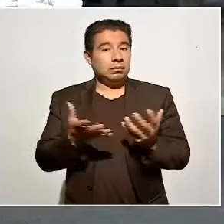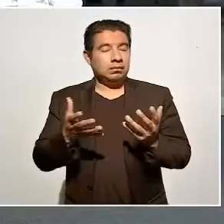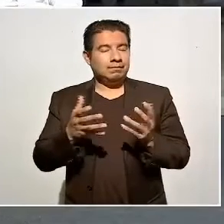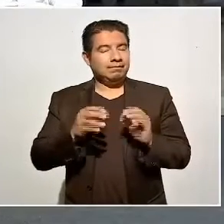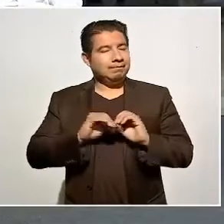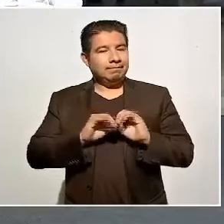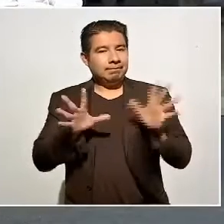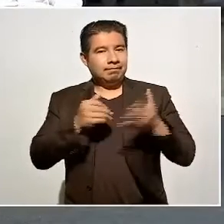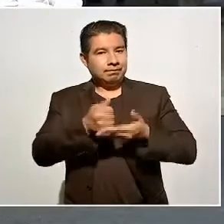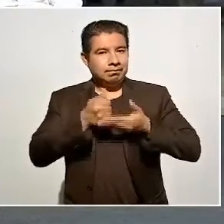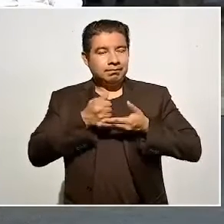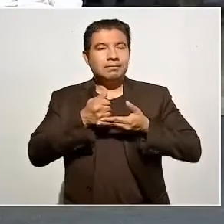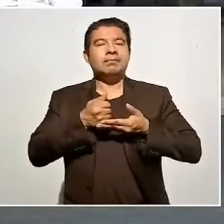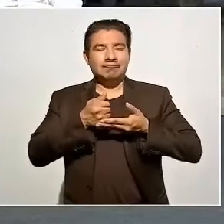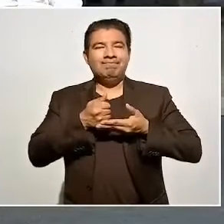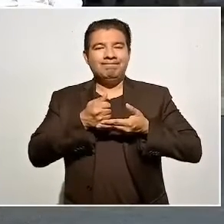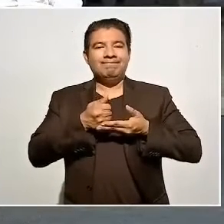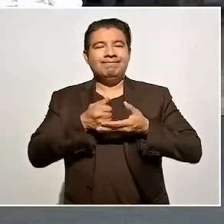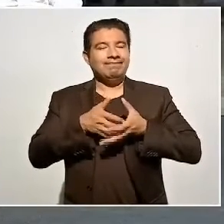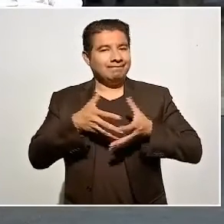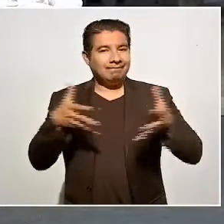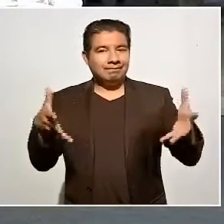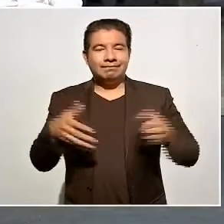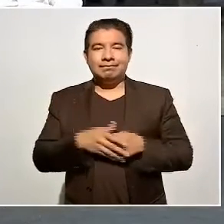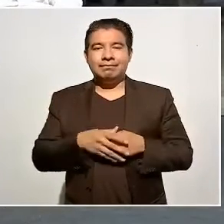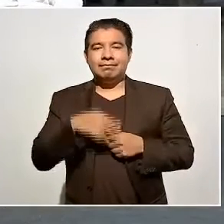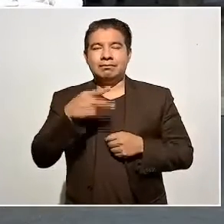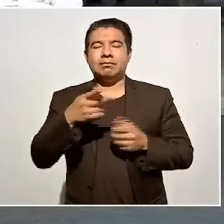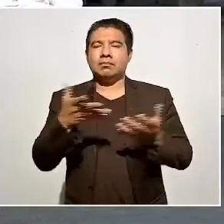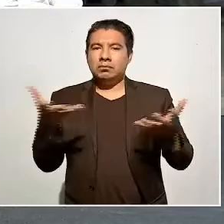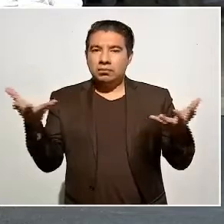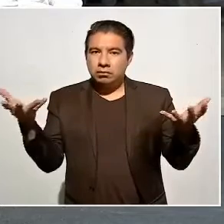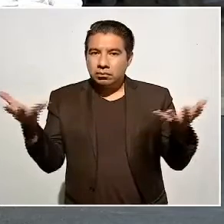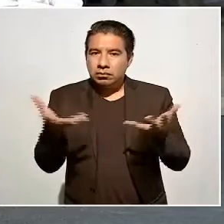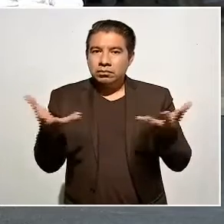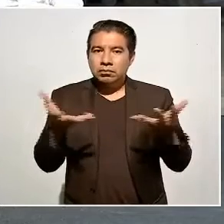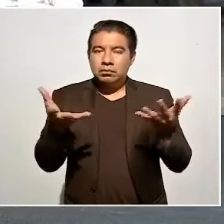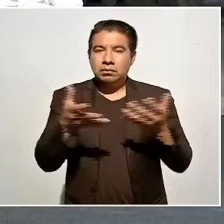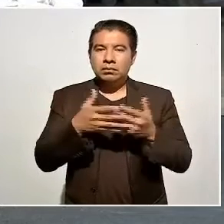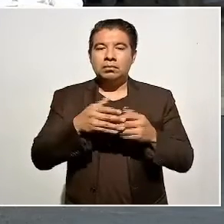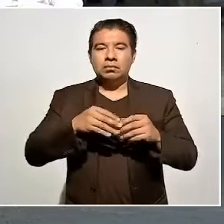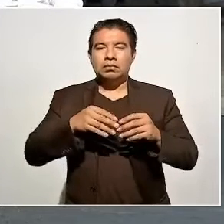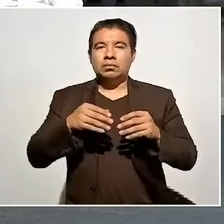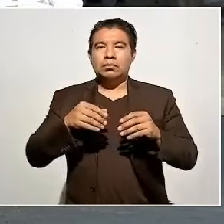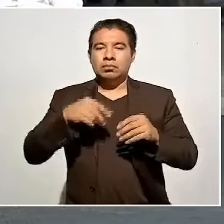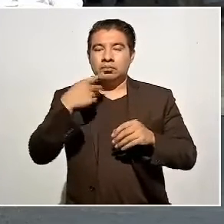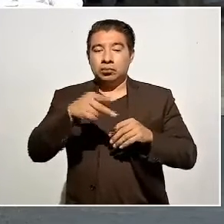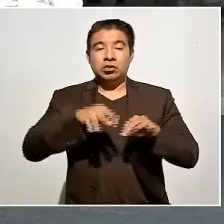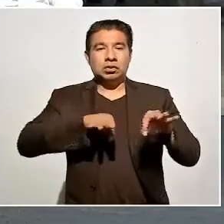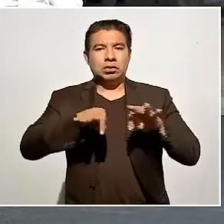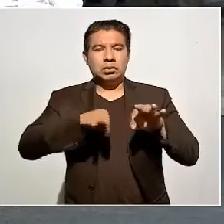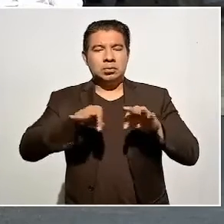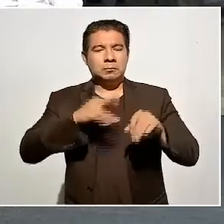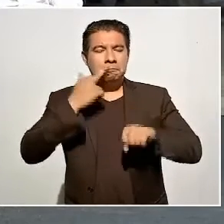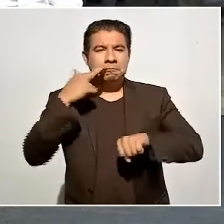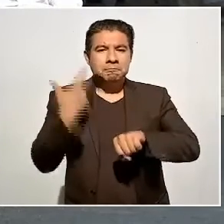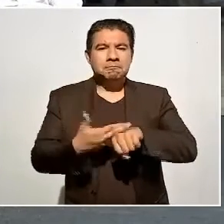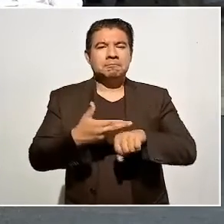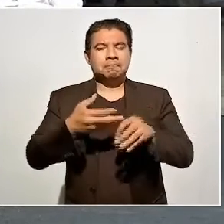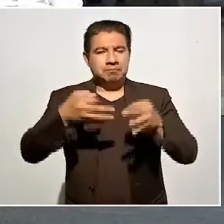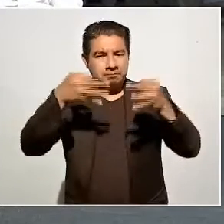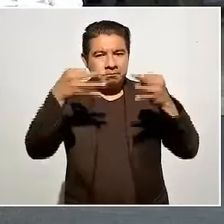ayuda el que ustedes actúen como lo han venido haciendo, de manera